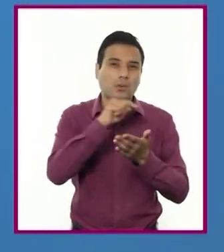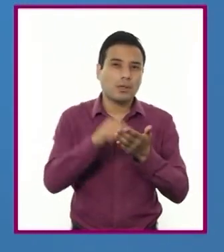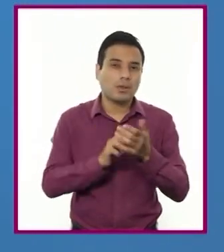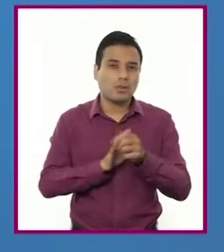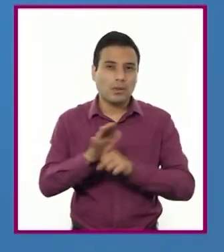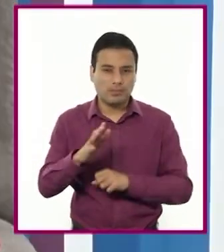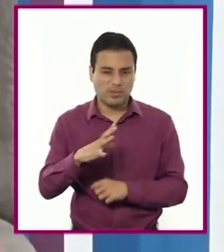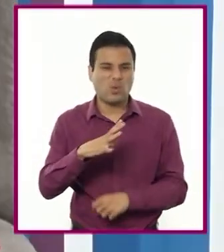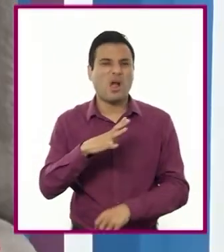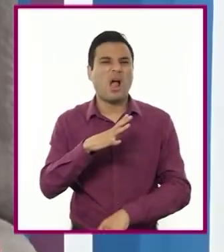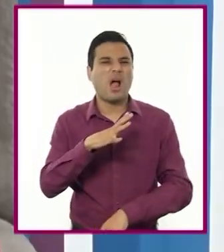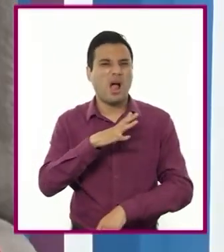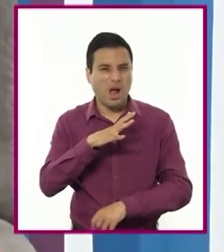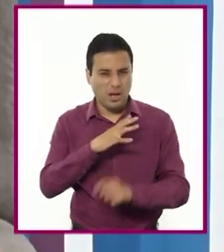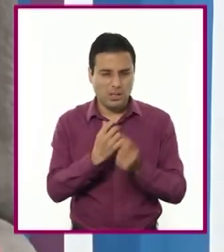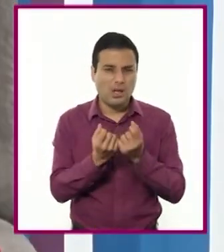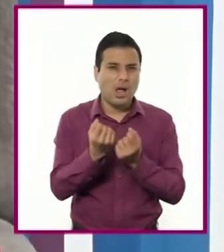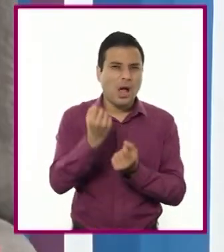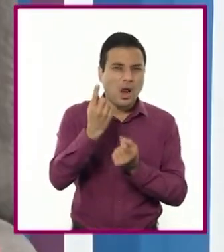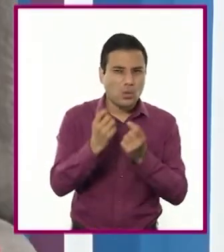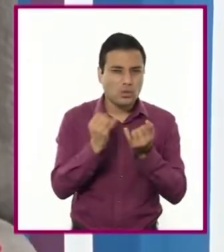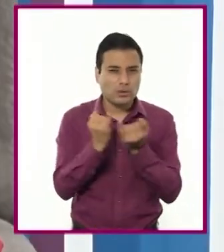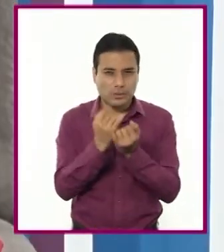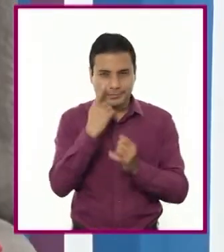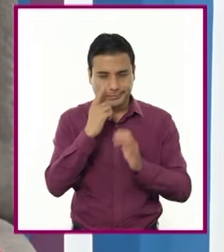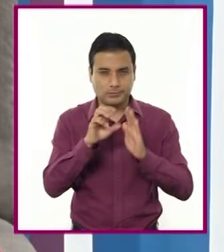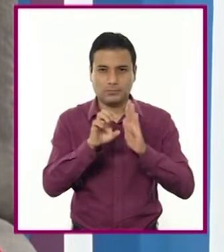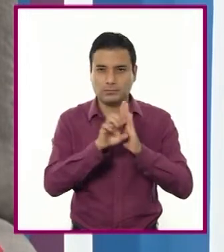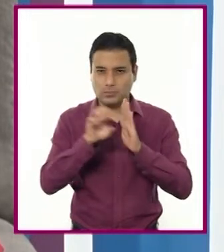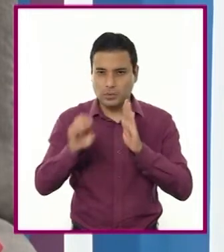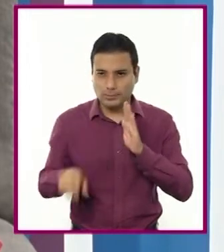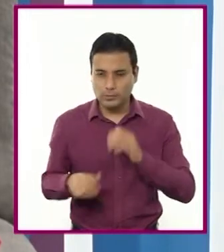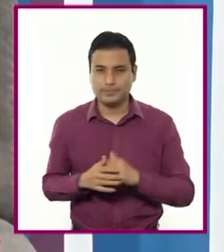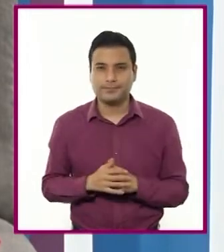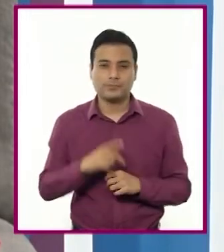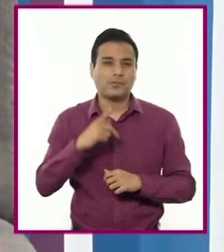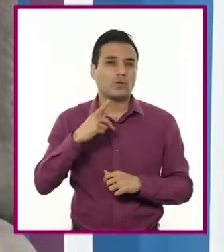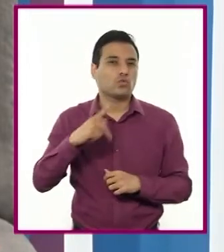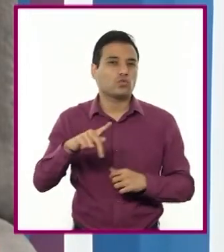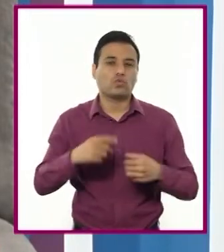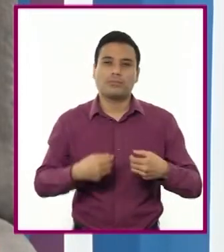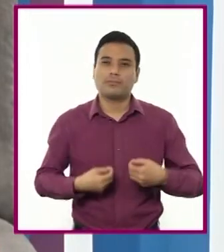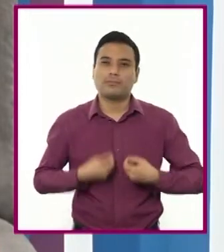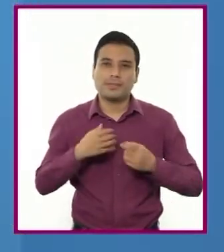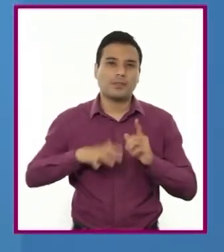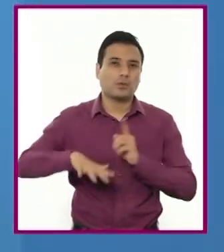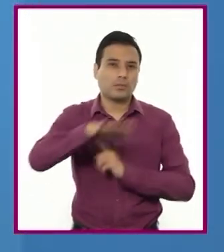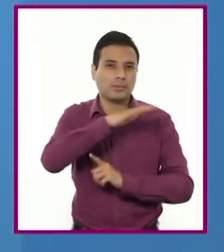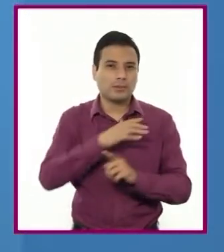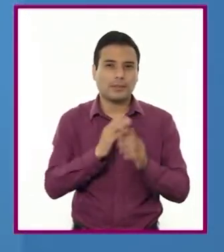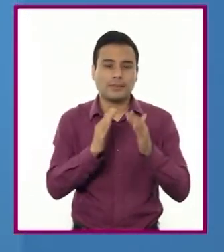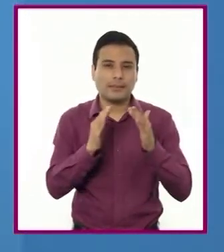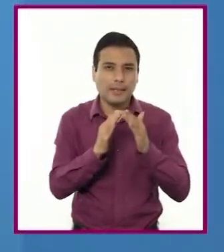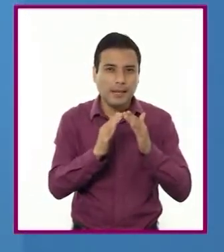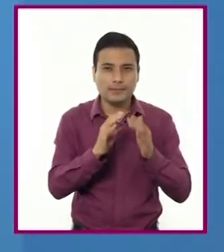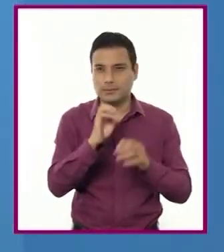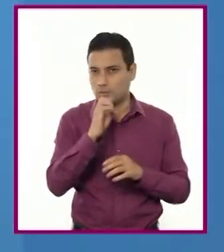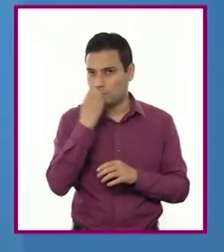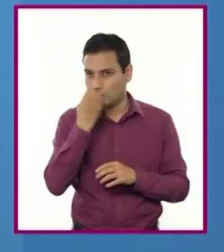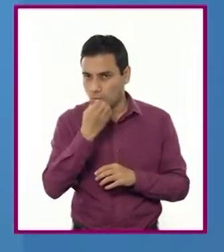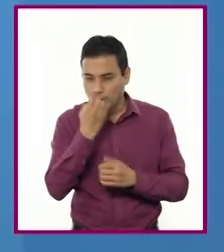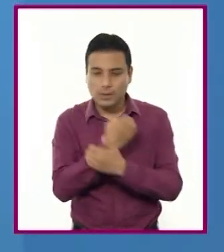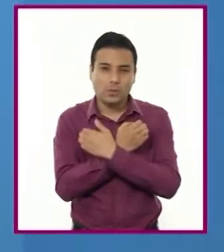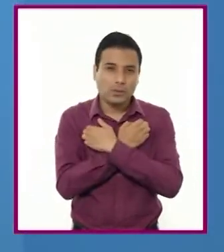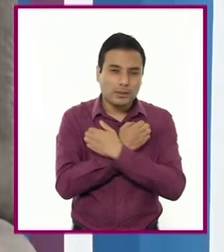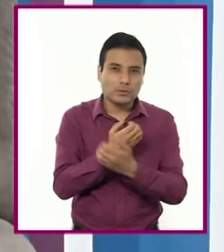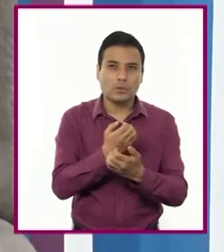encontrarse algunos elementos comunes, tales como sus condiciones de vida, como la vivienda, educación,